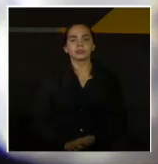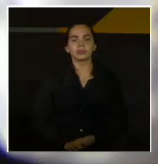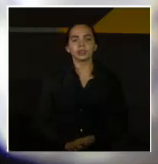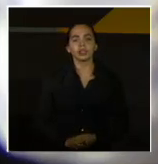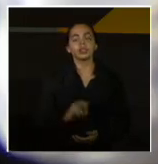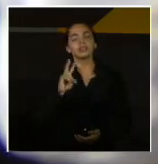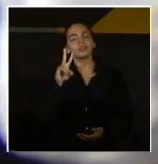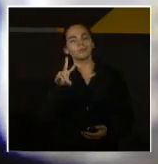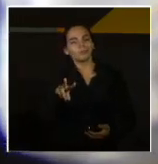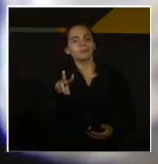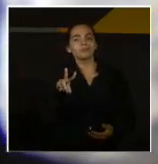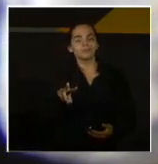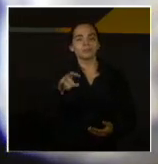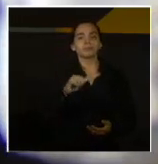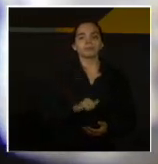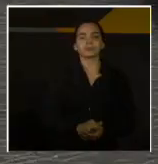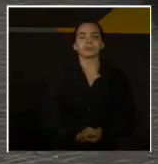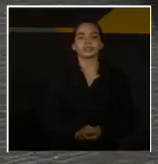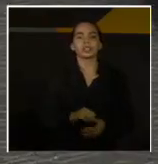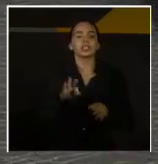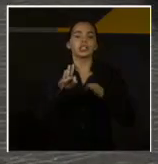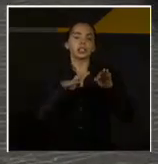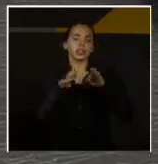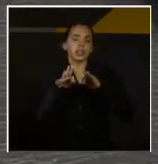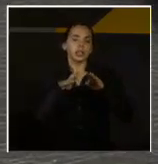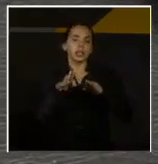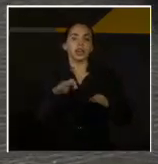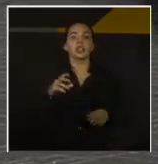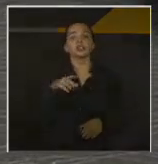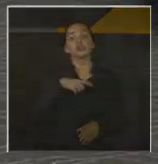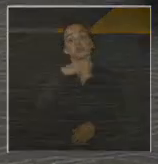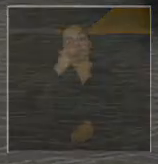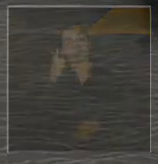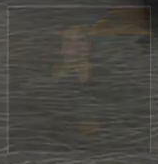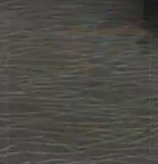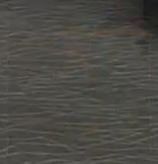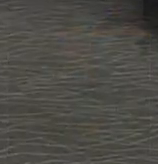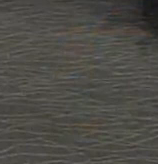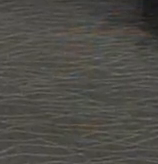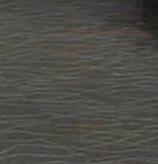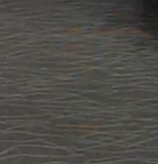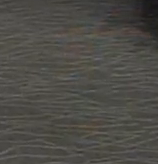la verdad es que trabajando en los pueblos, en las comunidades,